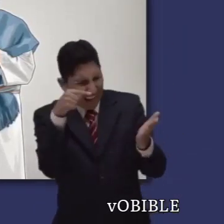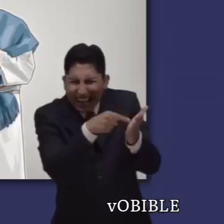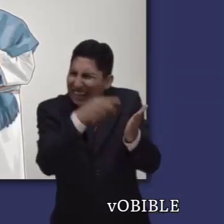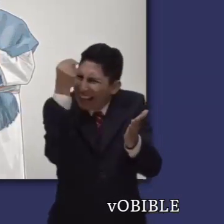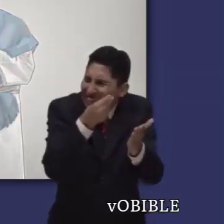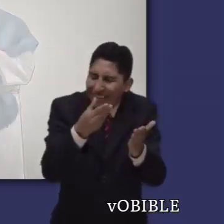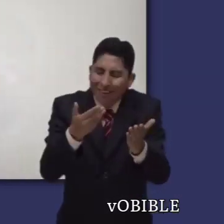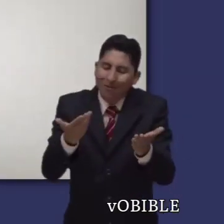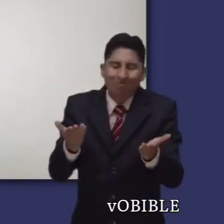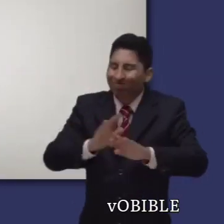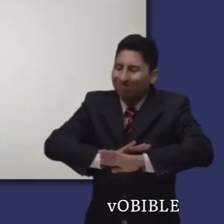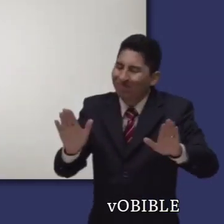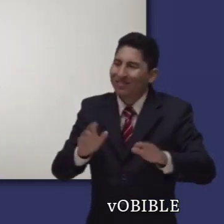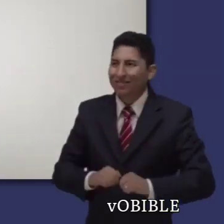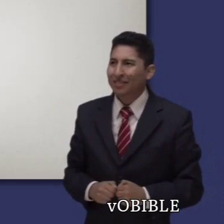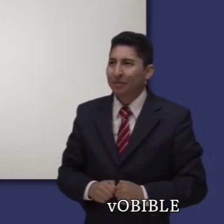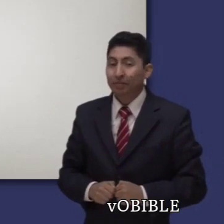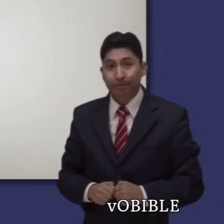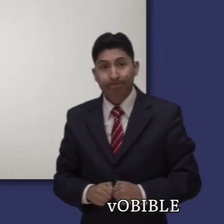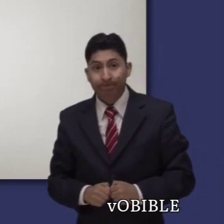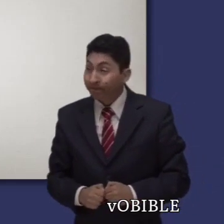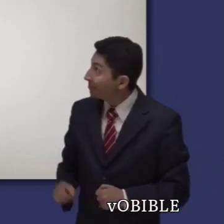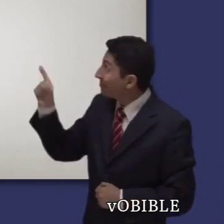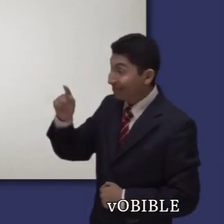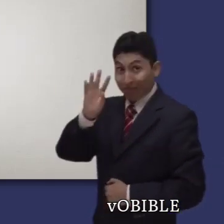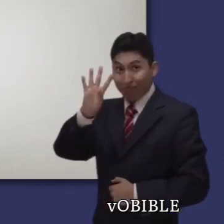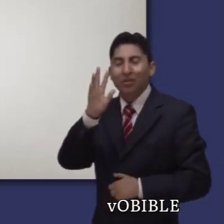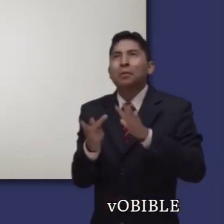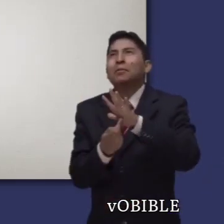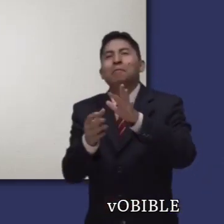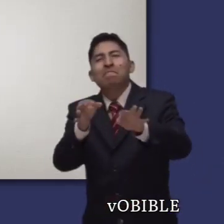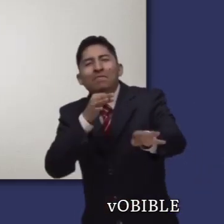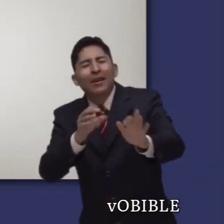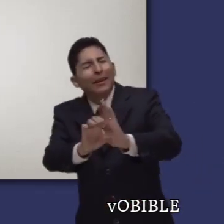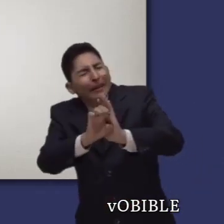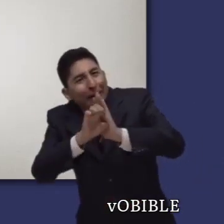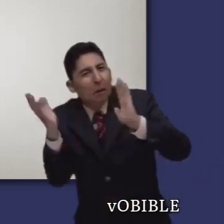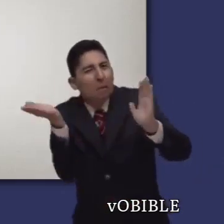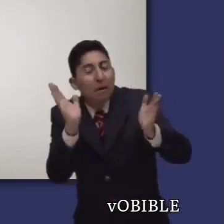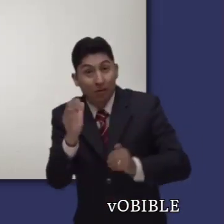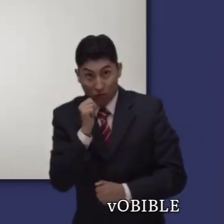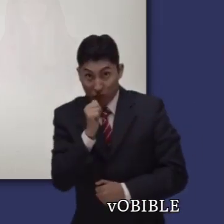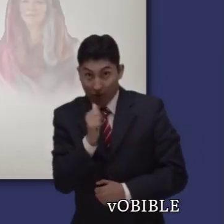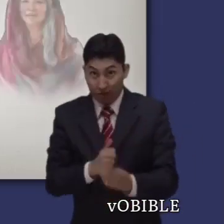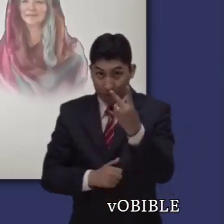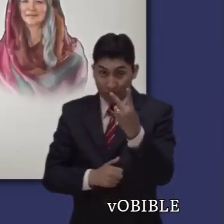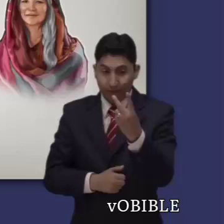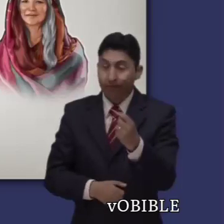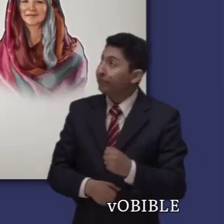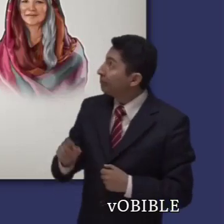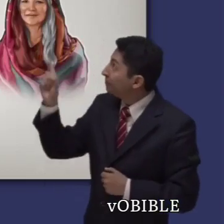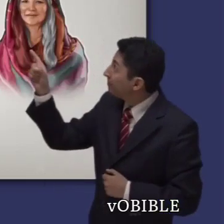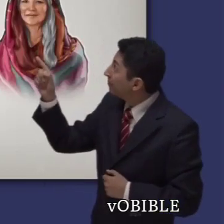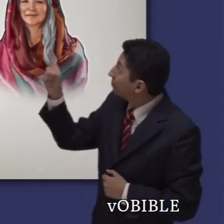enseñanzas humanas. En el capítulo 4, Pablo cuenta una historia simbólica, cuyos personajes son Agar,